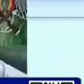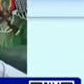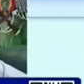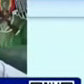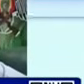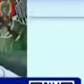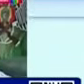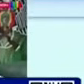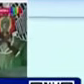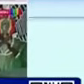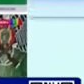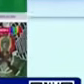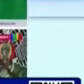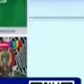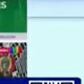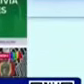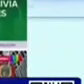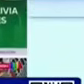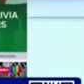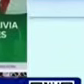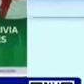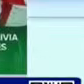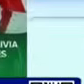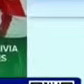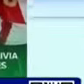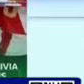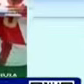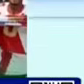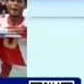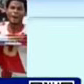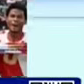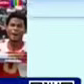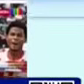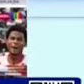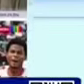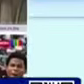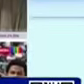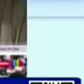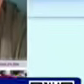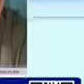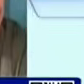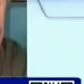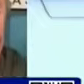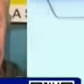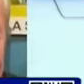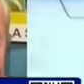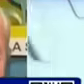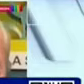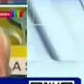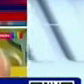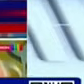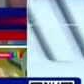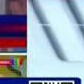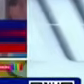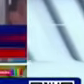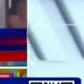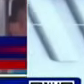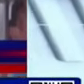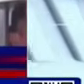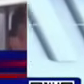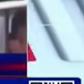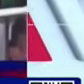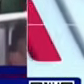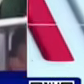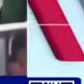participar, puede poner su opinión, puede poner alguna sugerencia. Nosotros vamos a estar atendiendo todo lo que ustedes escriben y